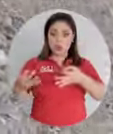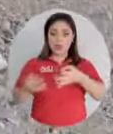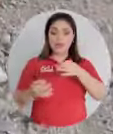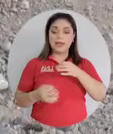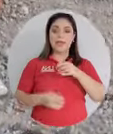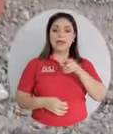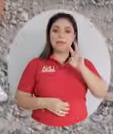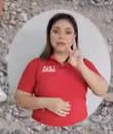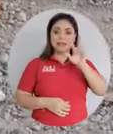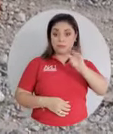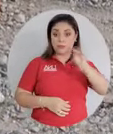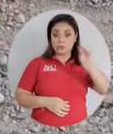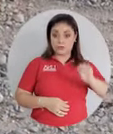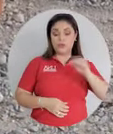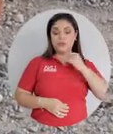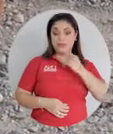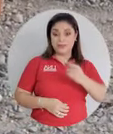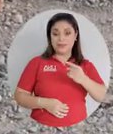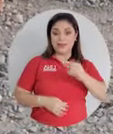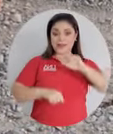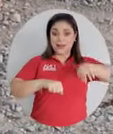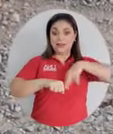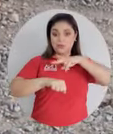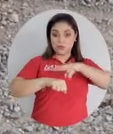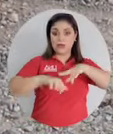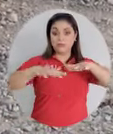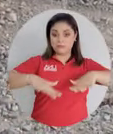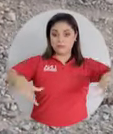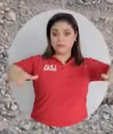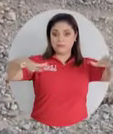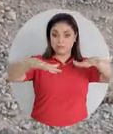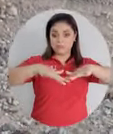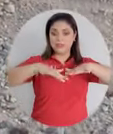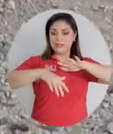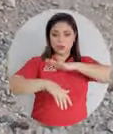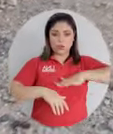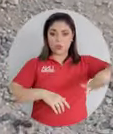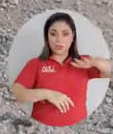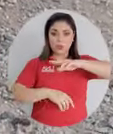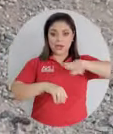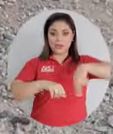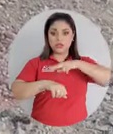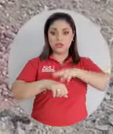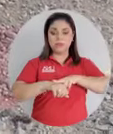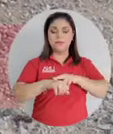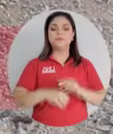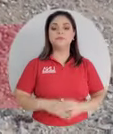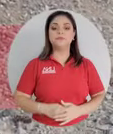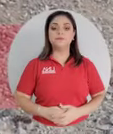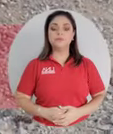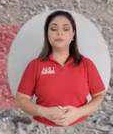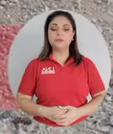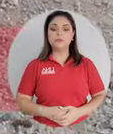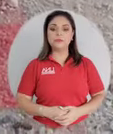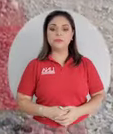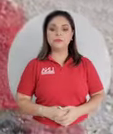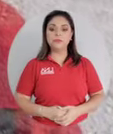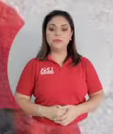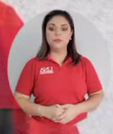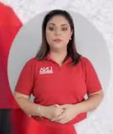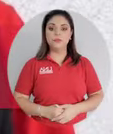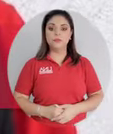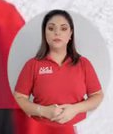del 23%, que es a nivel nacional, eso es tan importante desagregar los promedios, ir más allá